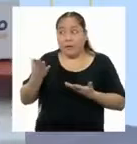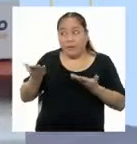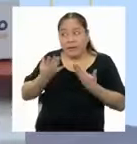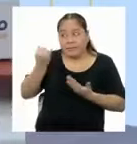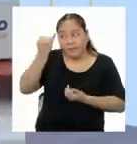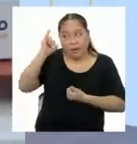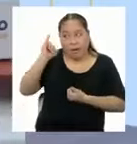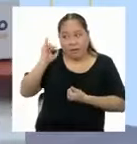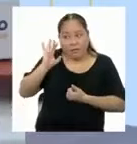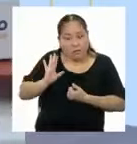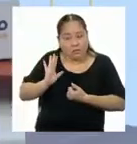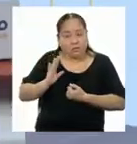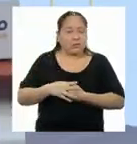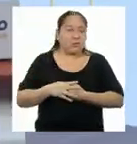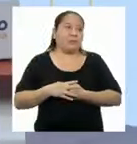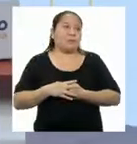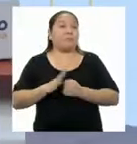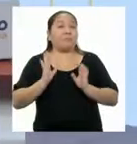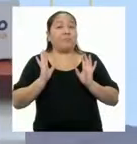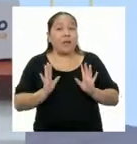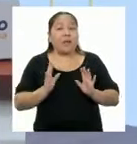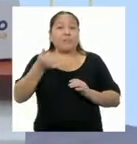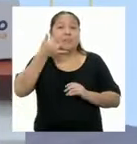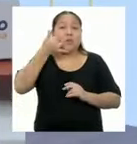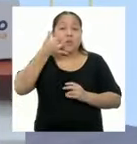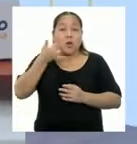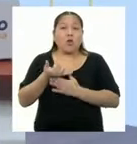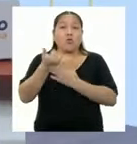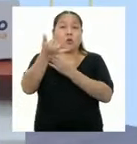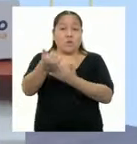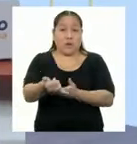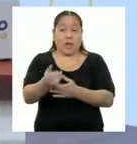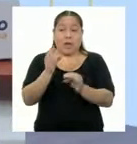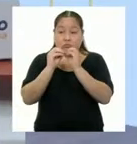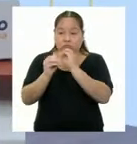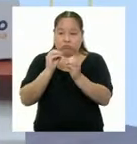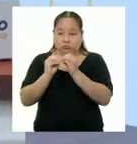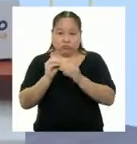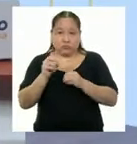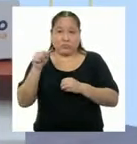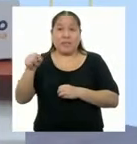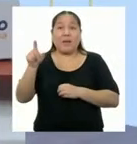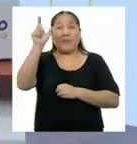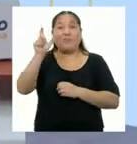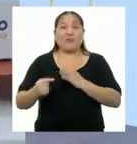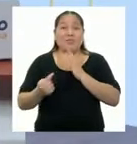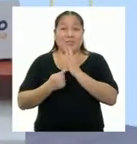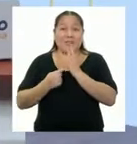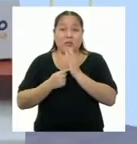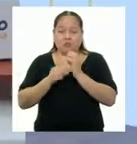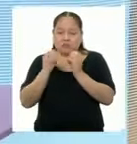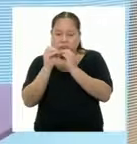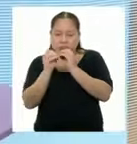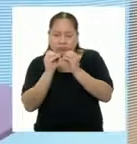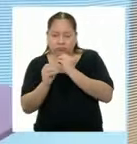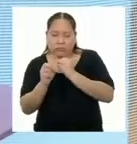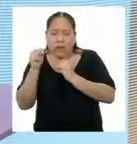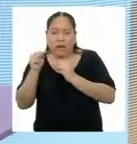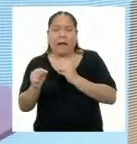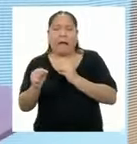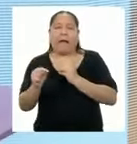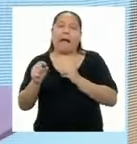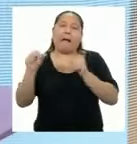ideas. La cosa es que llevé mi celular a que lo arreglen y el técnico me comentó que lo que estaba dañado